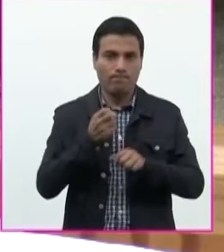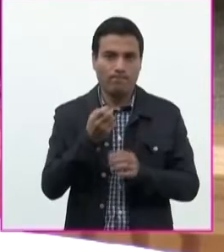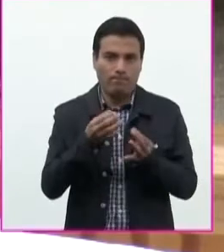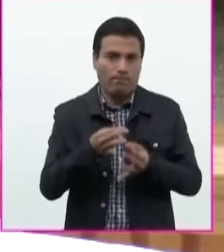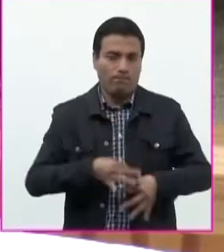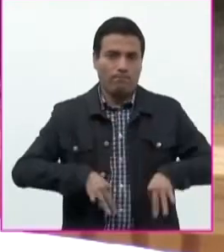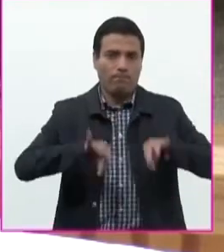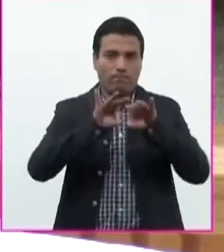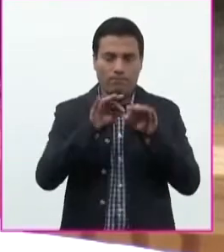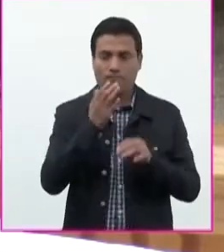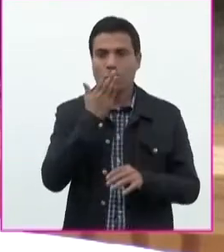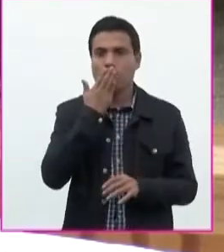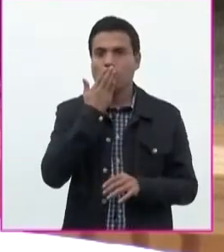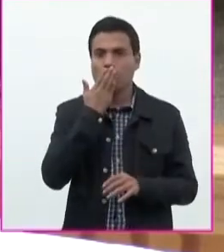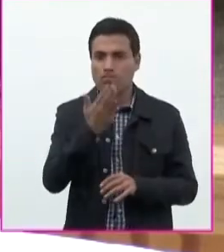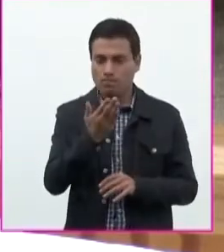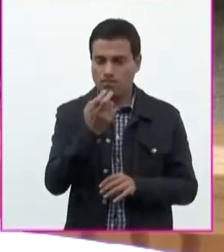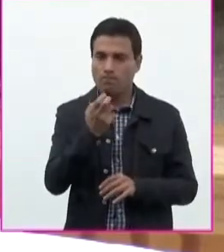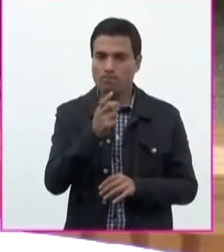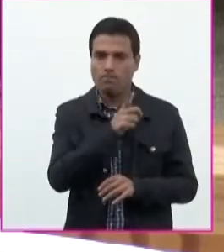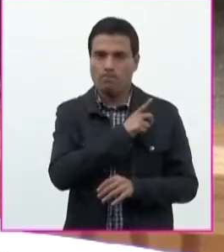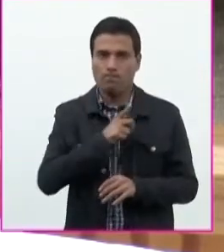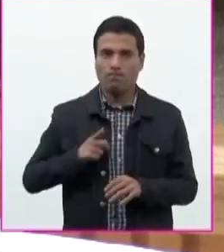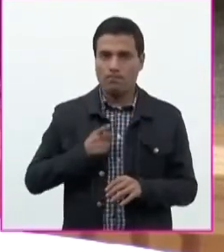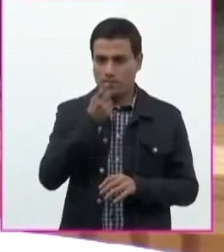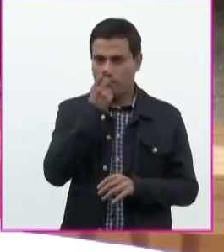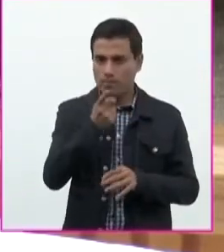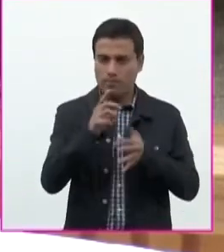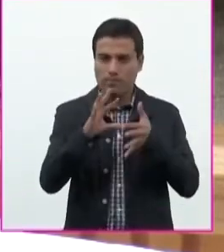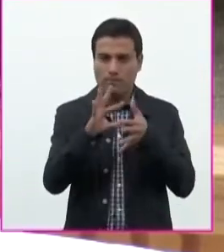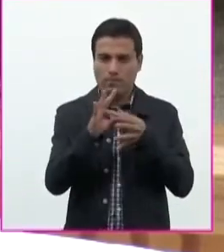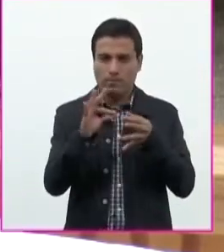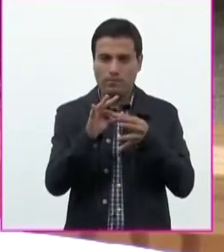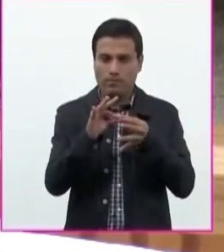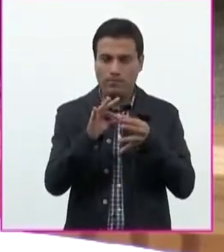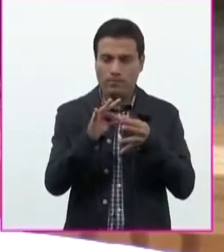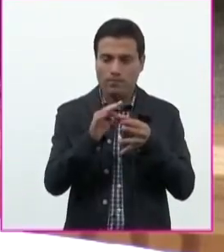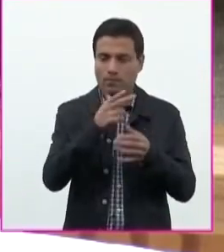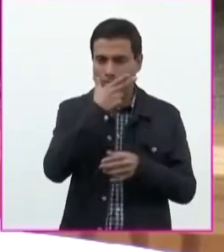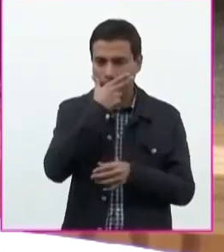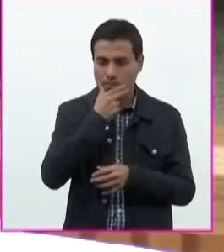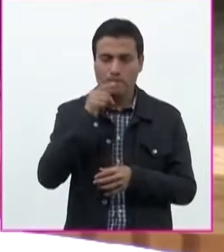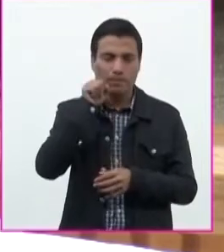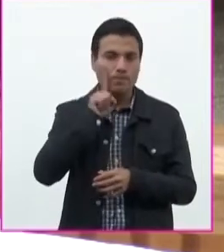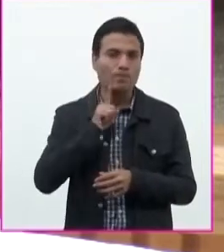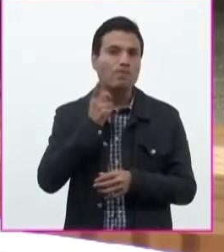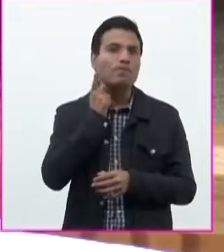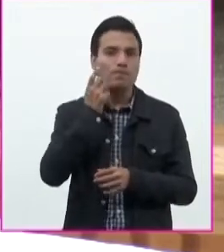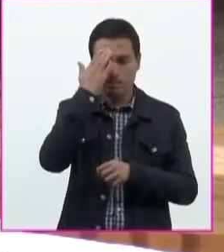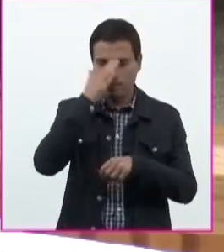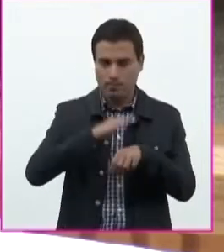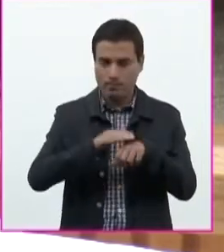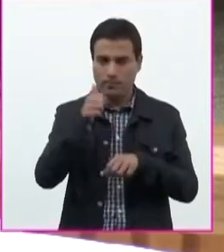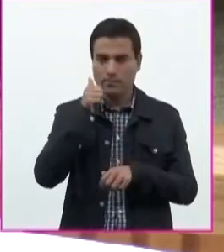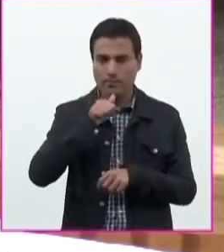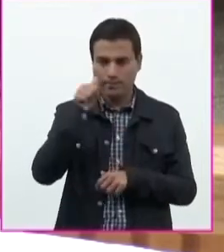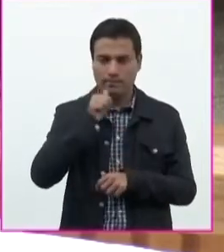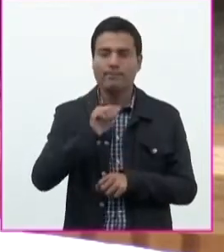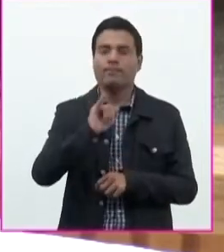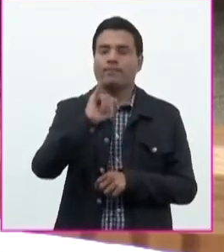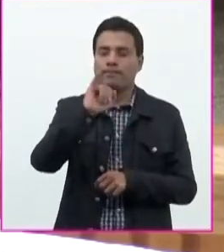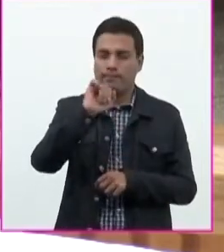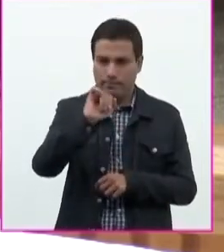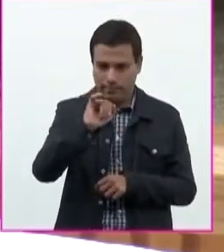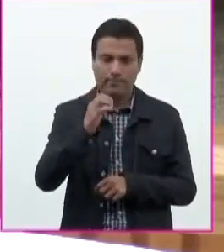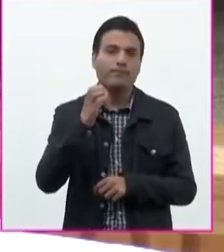importante a remarcar entre las señoras y señores diputados es cierto la cámara de diputados aprueba el